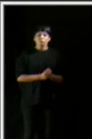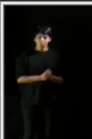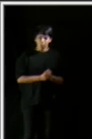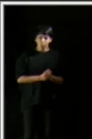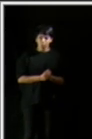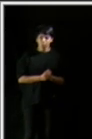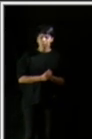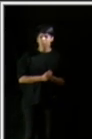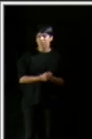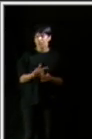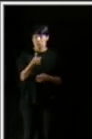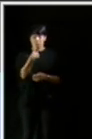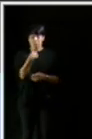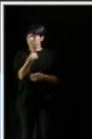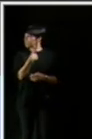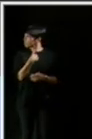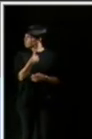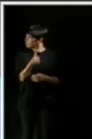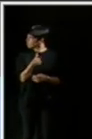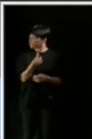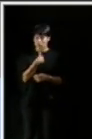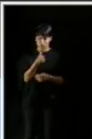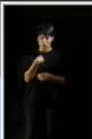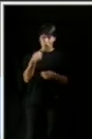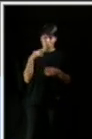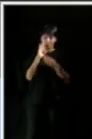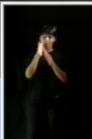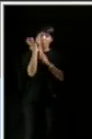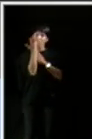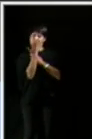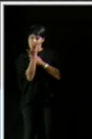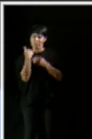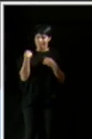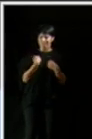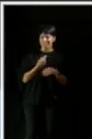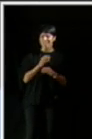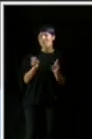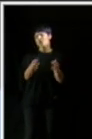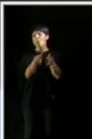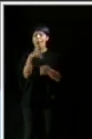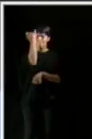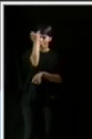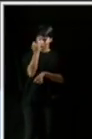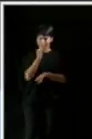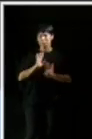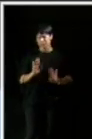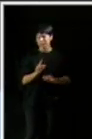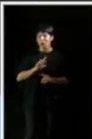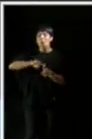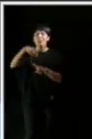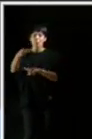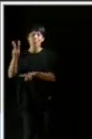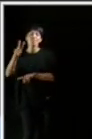yo ya me había tenido un poco aquí de gryffindor que después de lo de bari pues como que queda en un poco chorrada